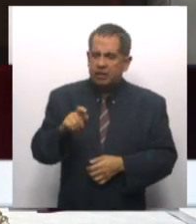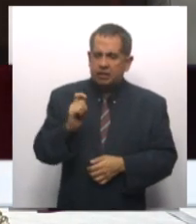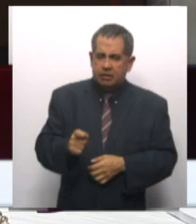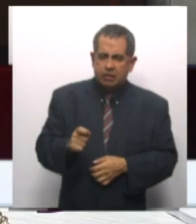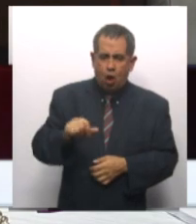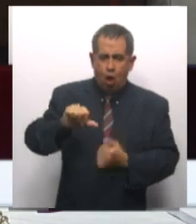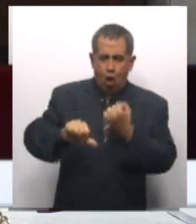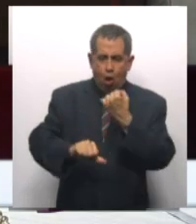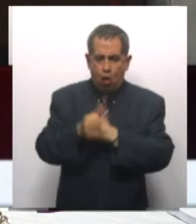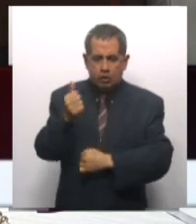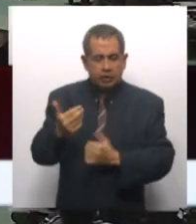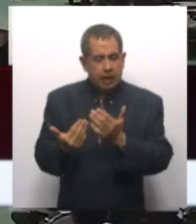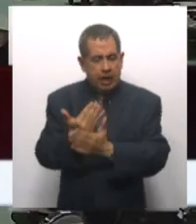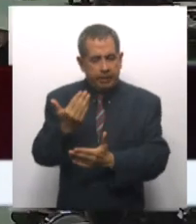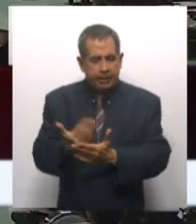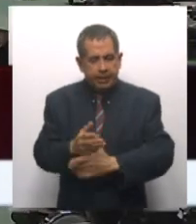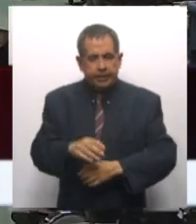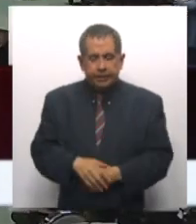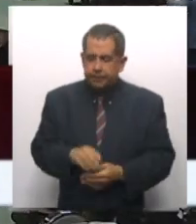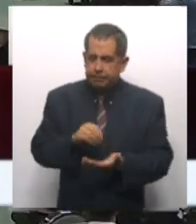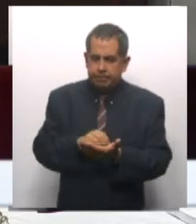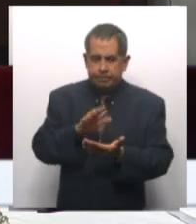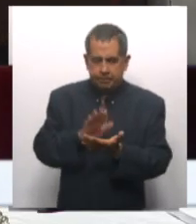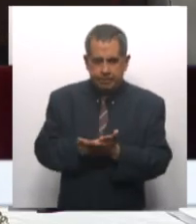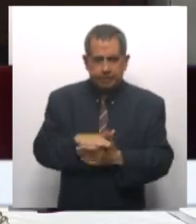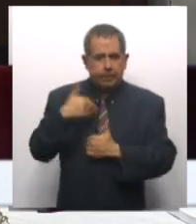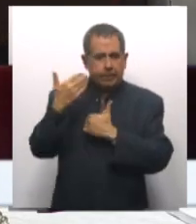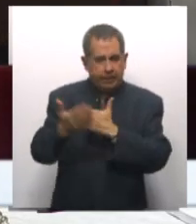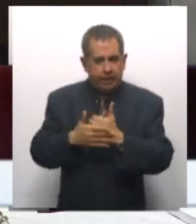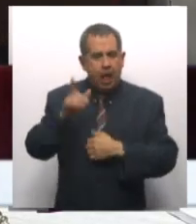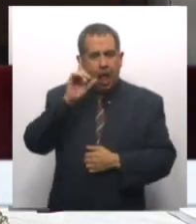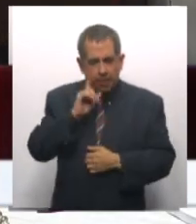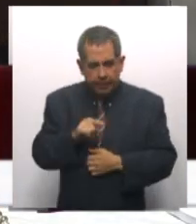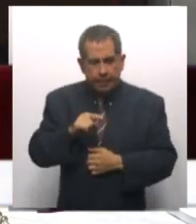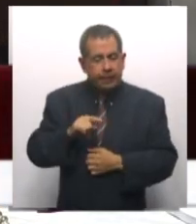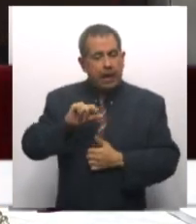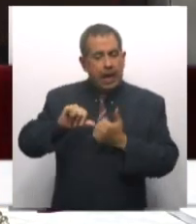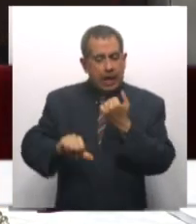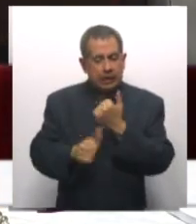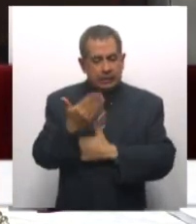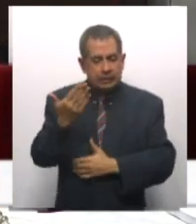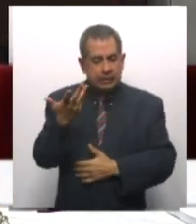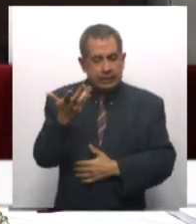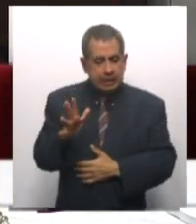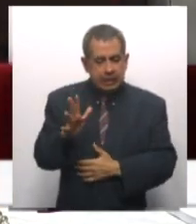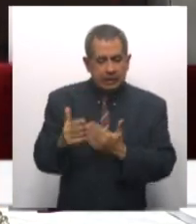partir de las 11 horas. Se reanuda la sesión mañana a las 10 de la mañana.